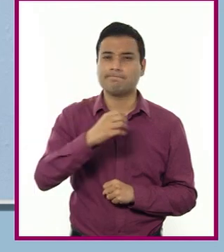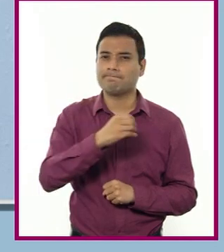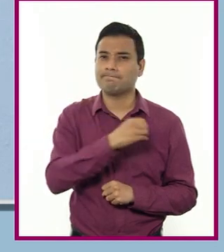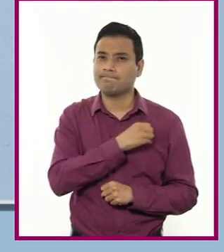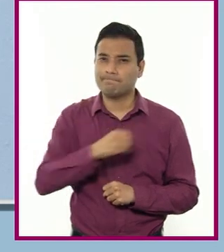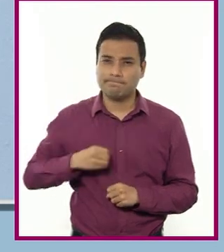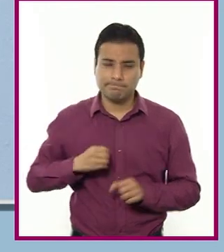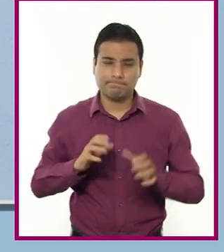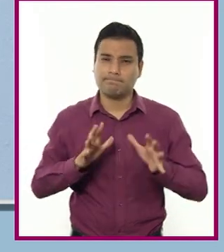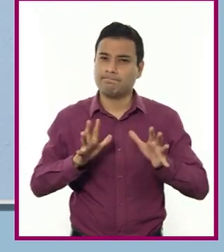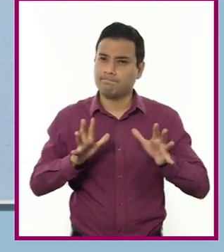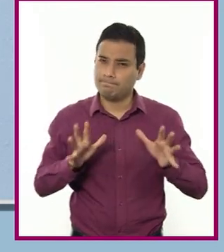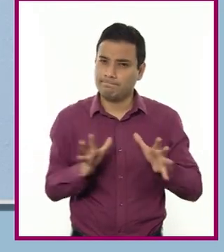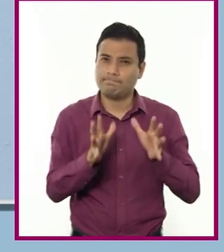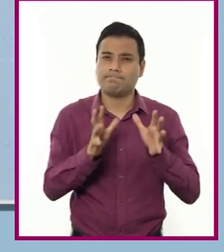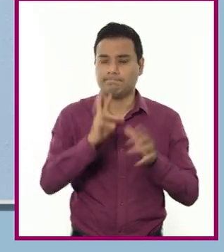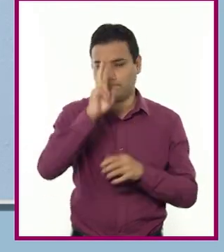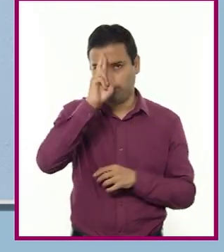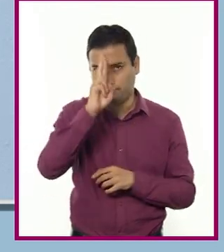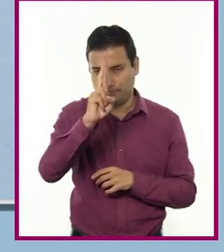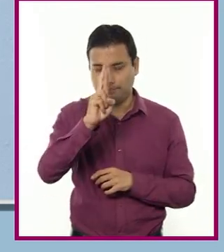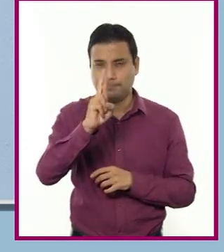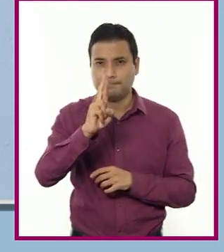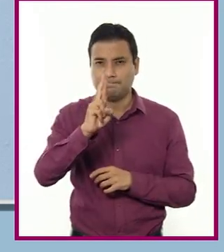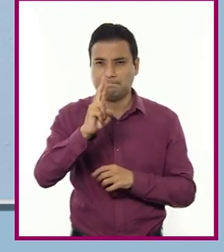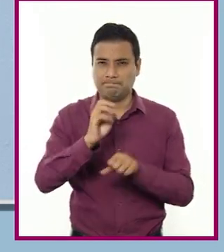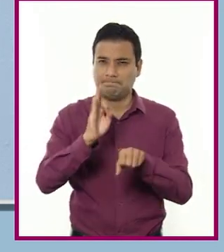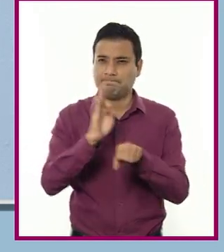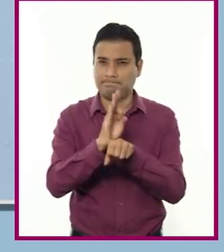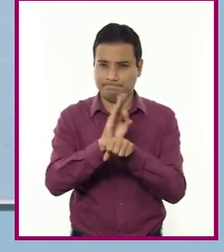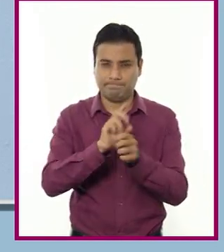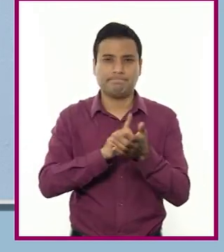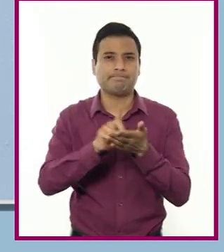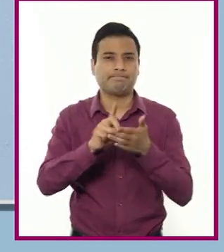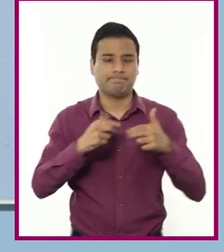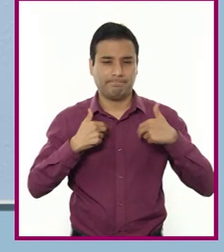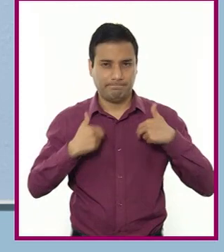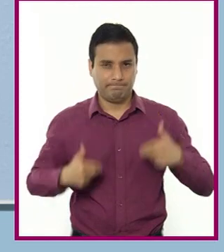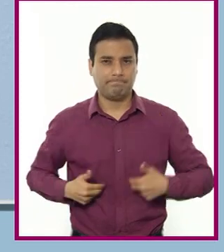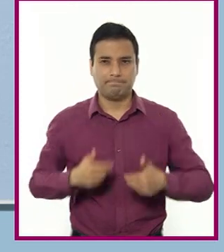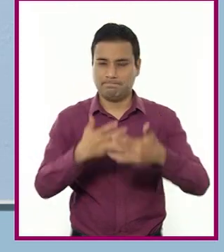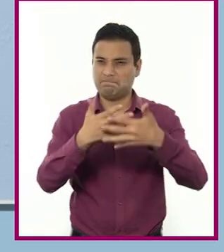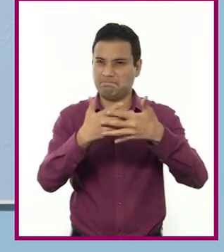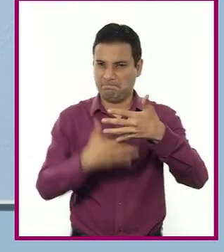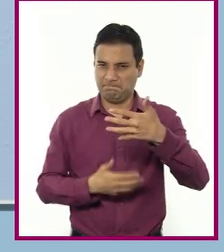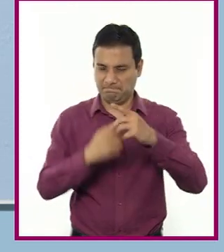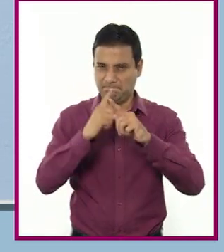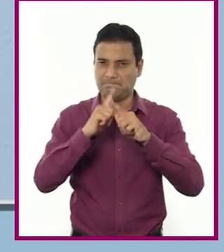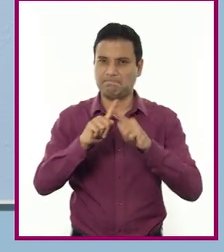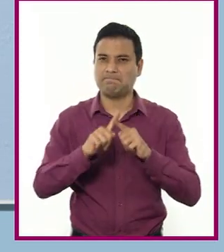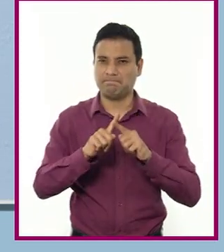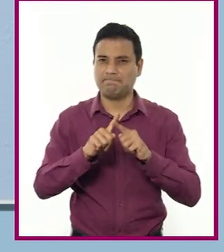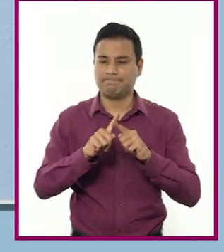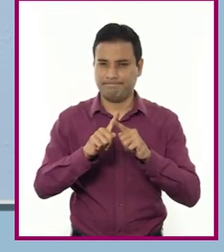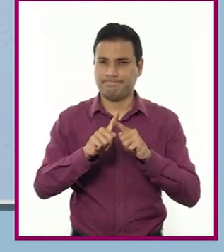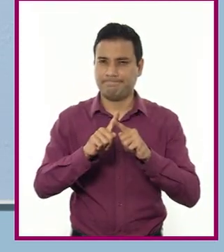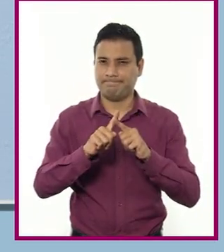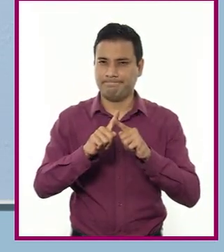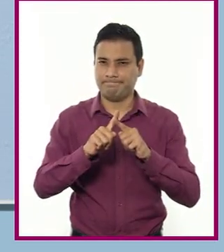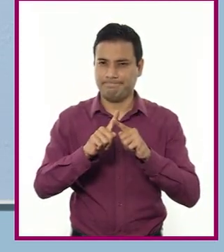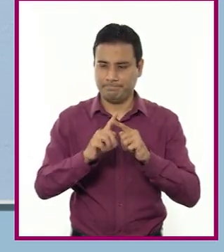promover, respetar, proteger y garantizar los derechos humanos de conformidad con los principios